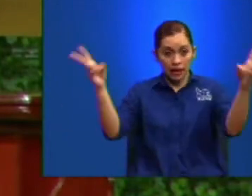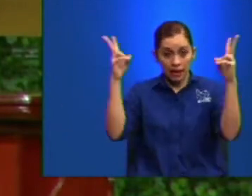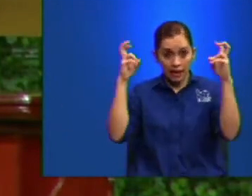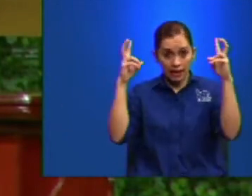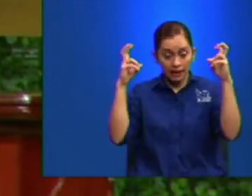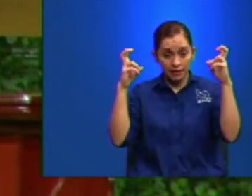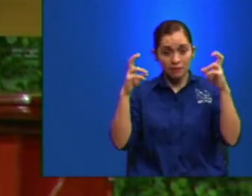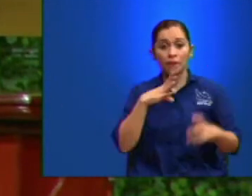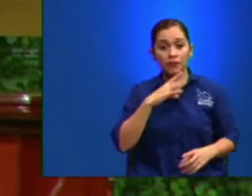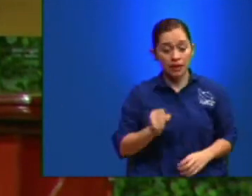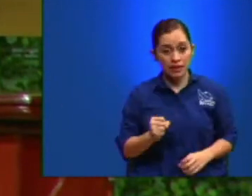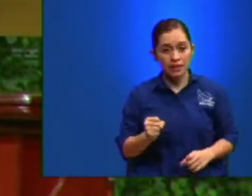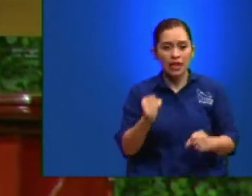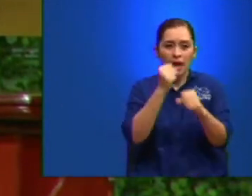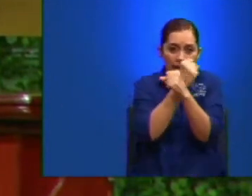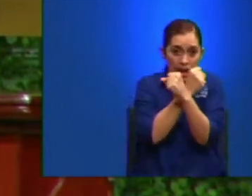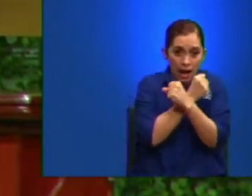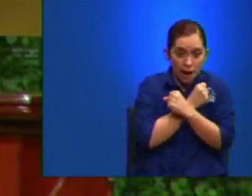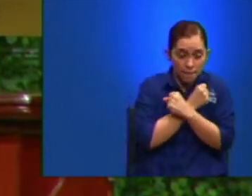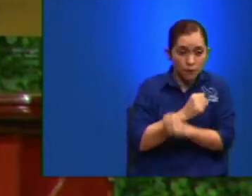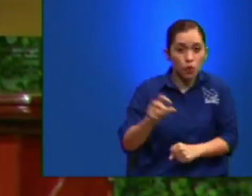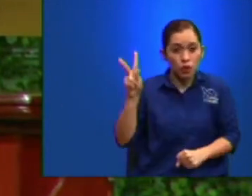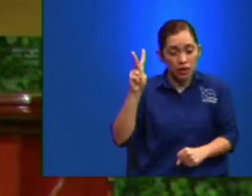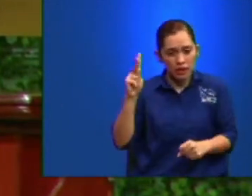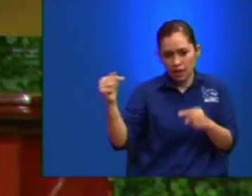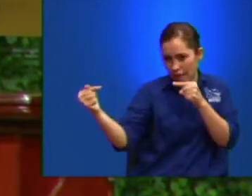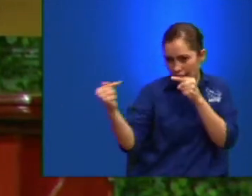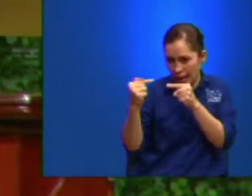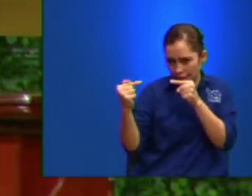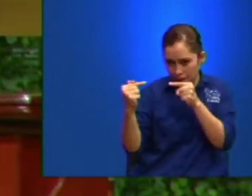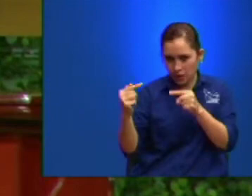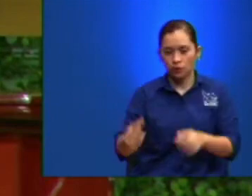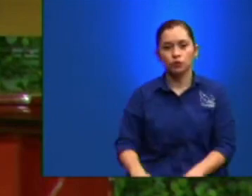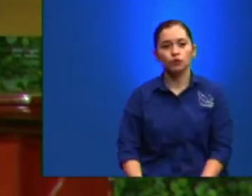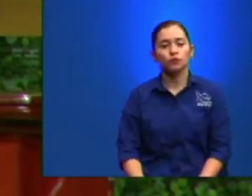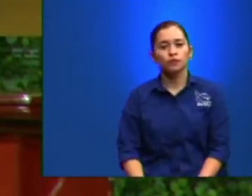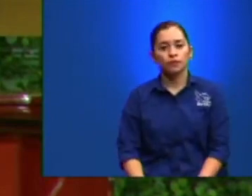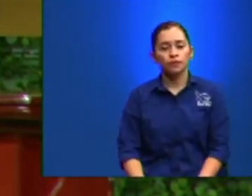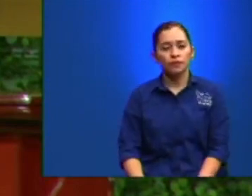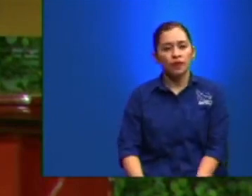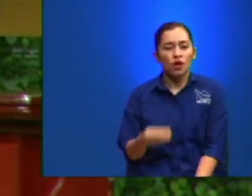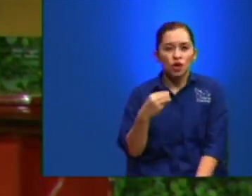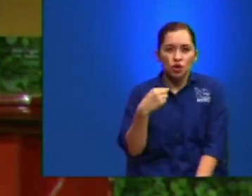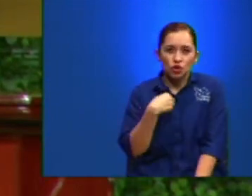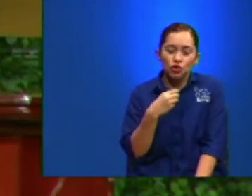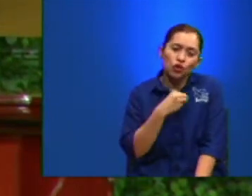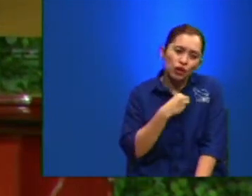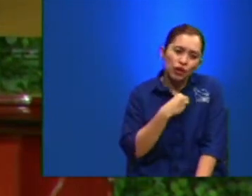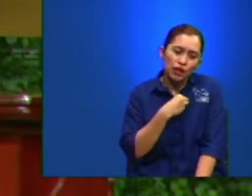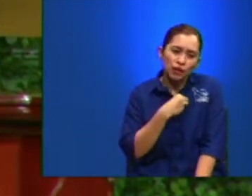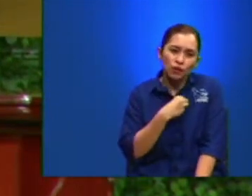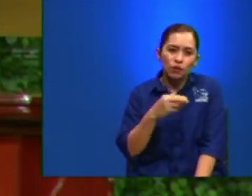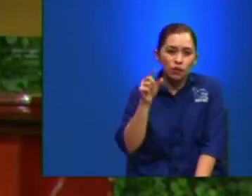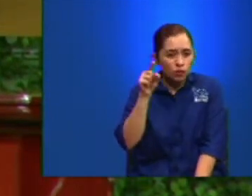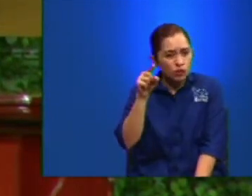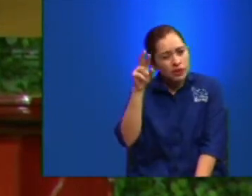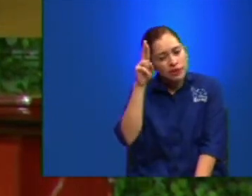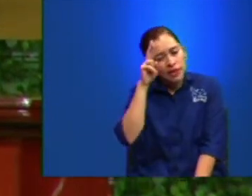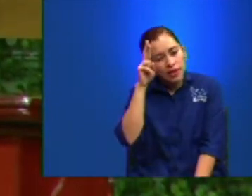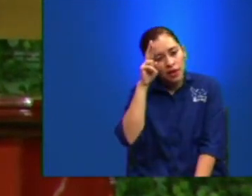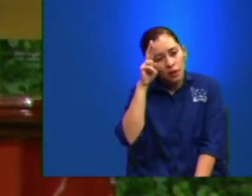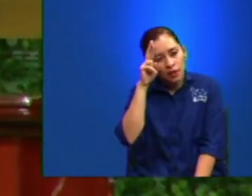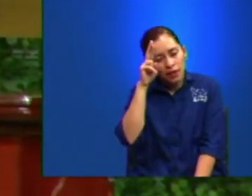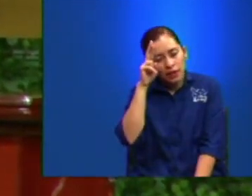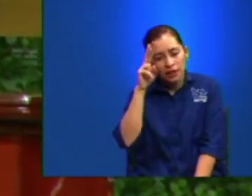y sus enemigos eso lo dejamos por ahí verdad déjeme recordarle brevemente que